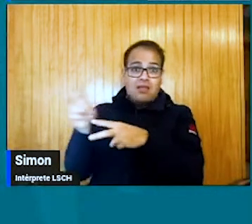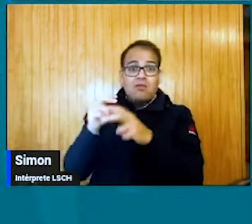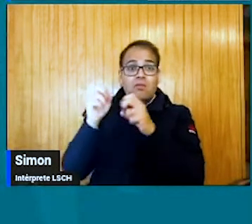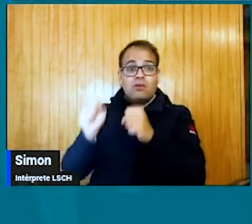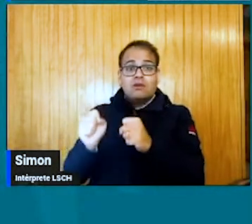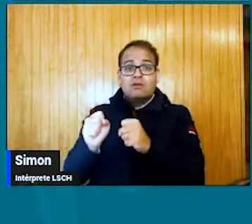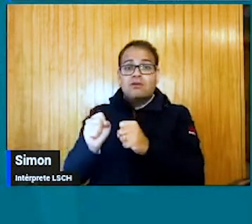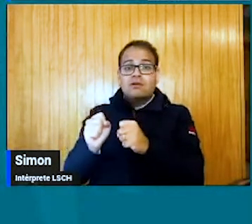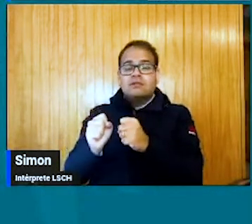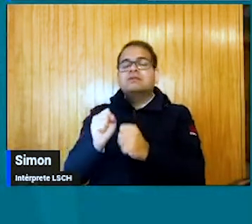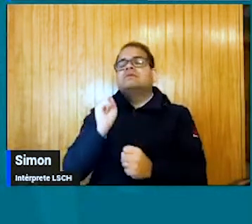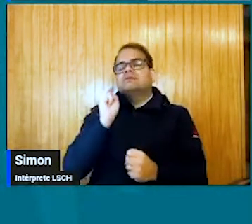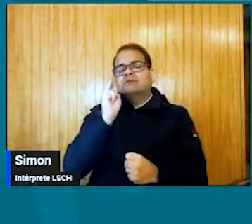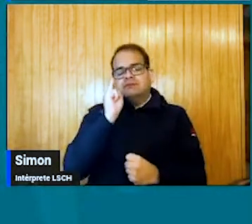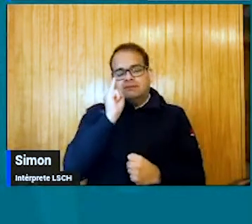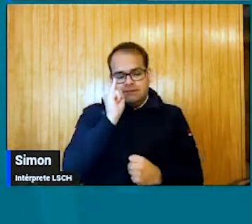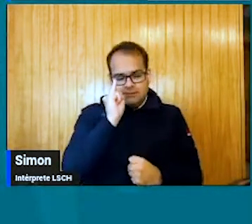es sí.